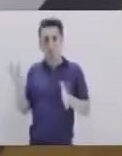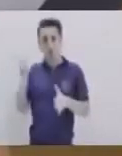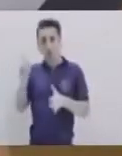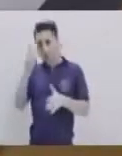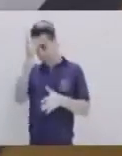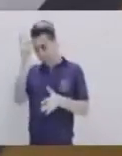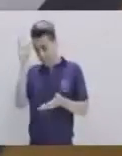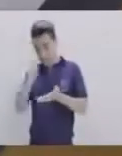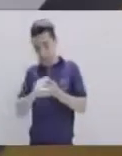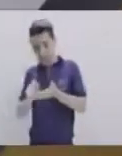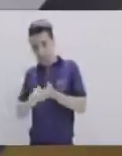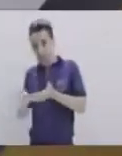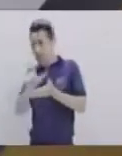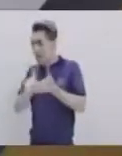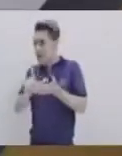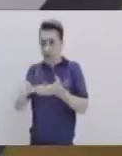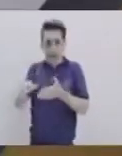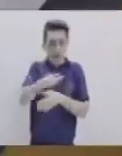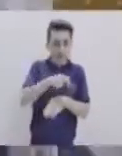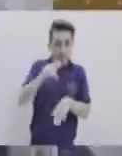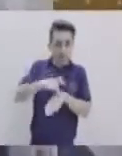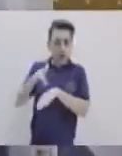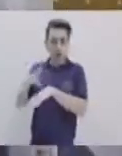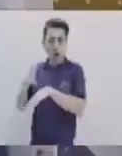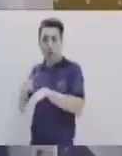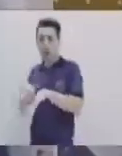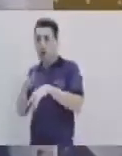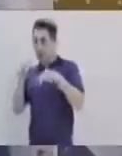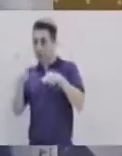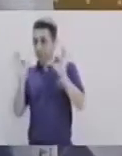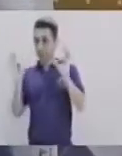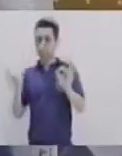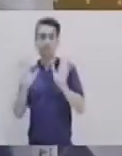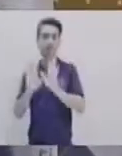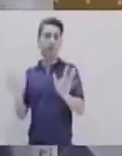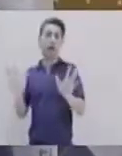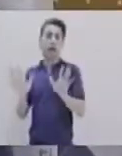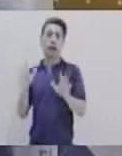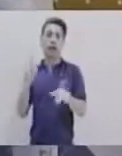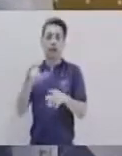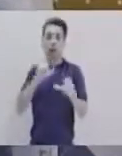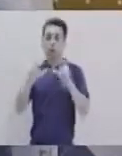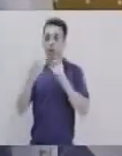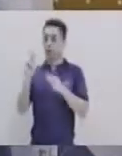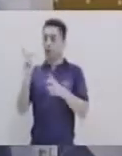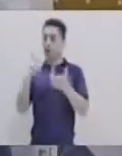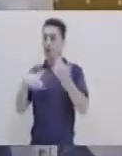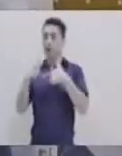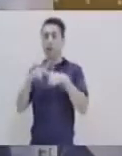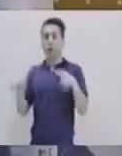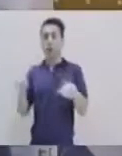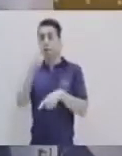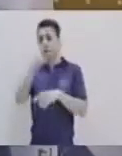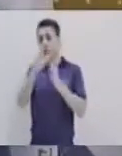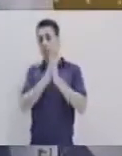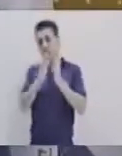de limpiar todo lo que toquen, todo lo que utilicen. Es así como llegamos al final del segmento de comunicación y lenguaje, y ustedes por favor quédense en casa y recuerden